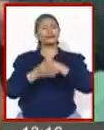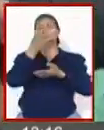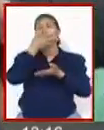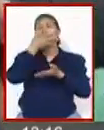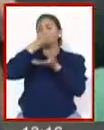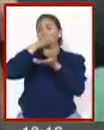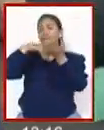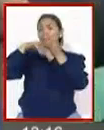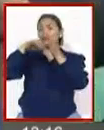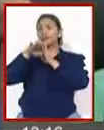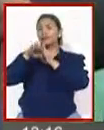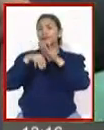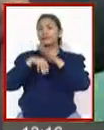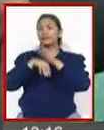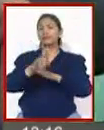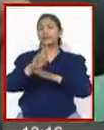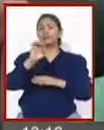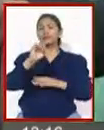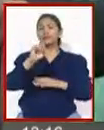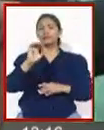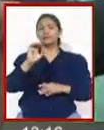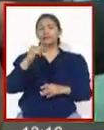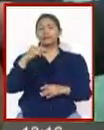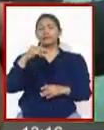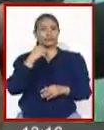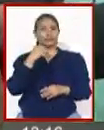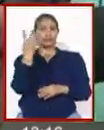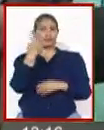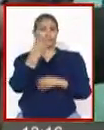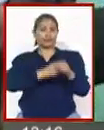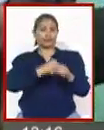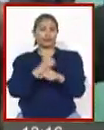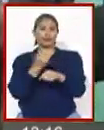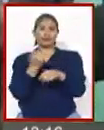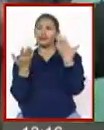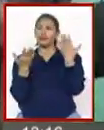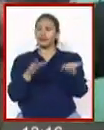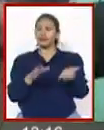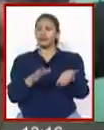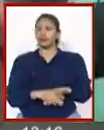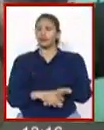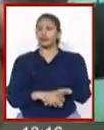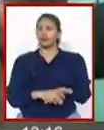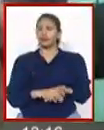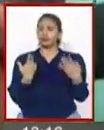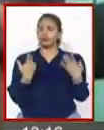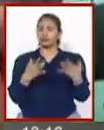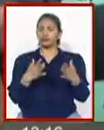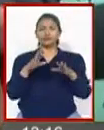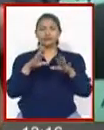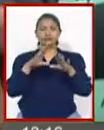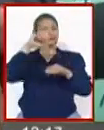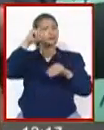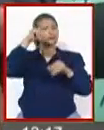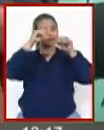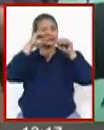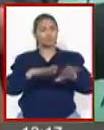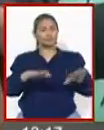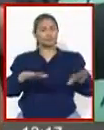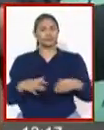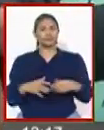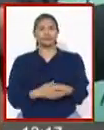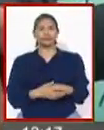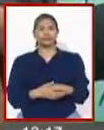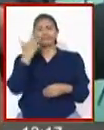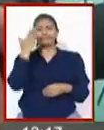se han entrado allá al barrio Retoño. Dice que la niña de 4 añitos ha muerto y hay otros niños que no sabemos qué pasa, ¿no